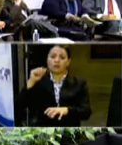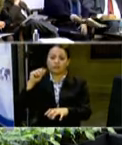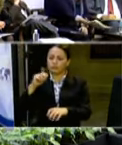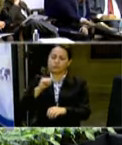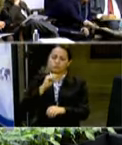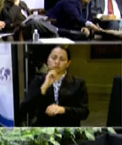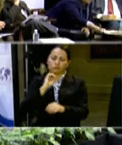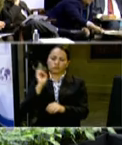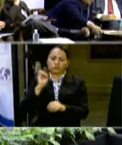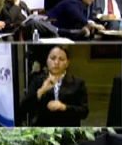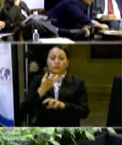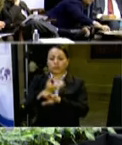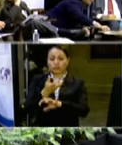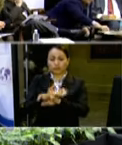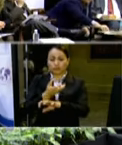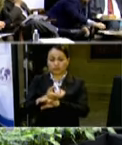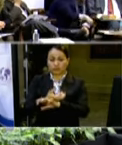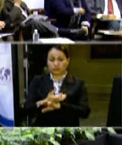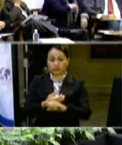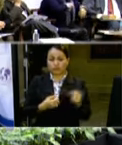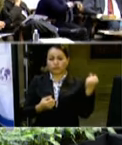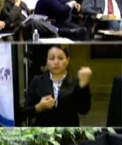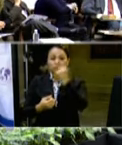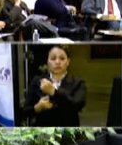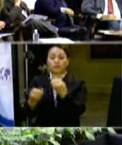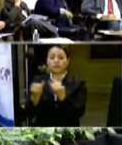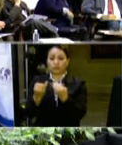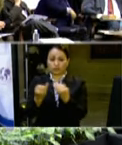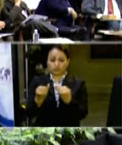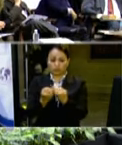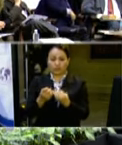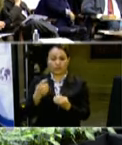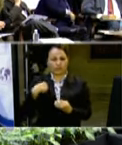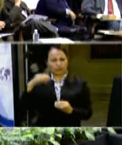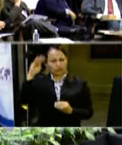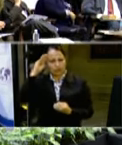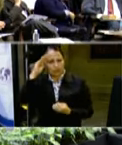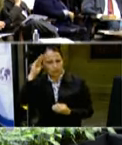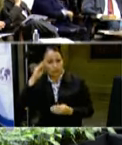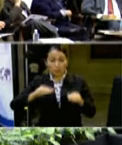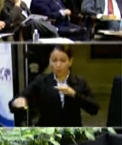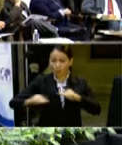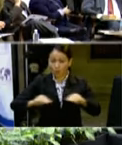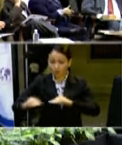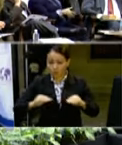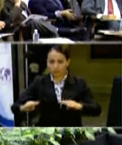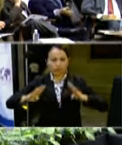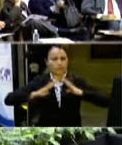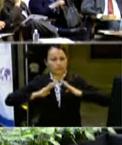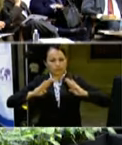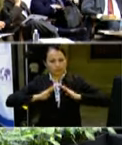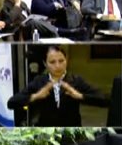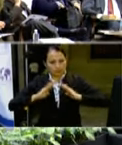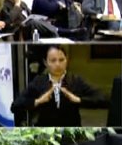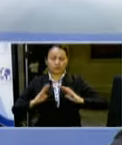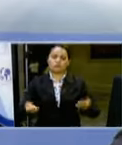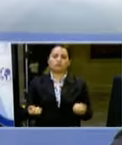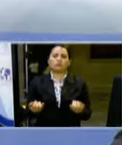logró movilizar sus tropas a Canberra, Australia. Esta capacidad de movilización militar